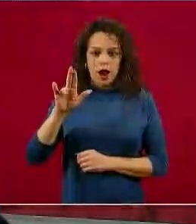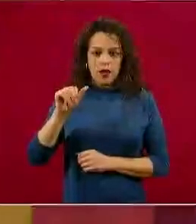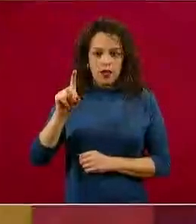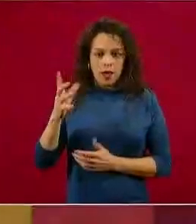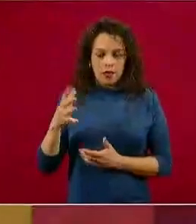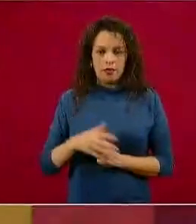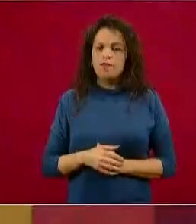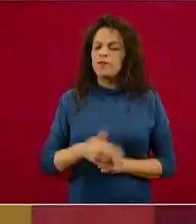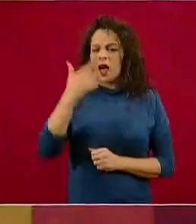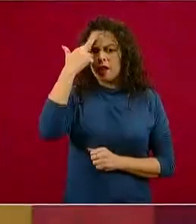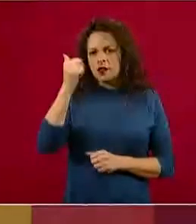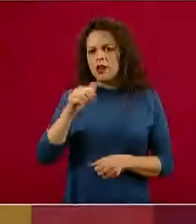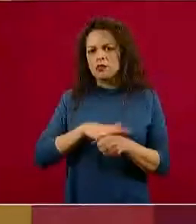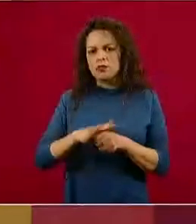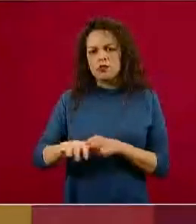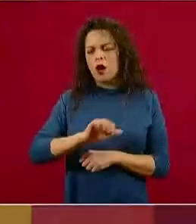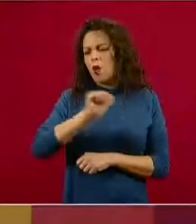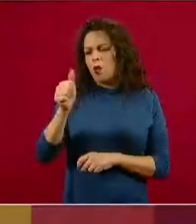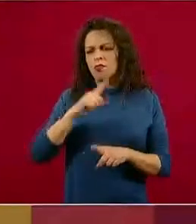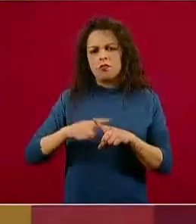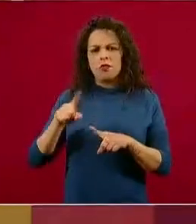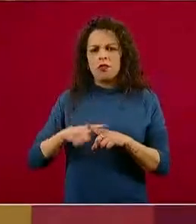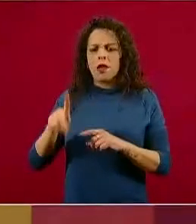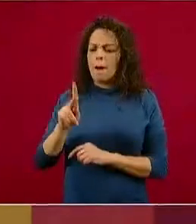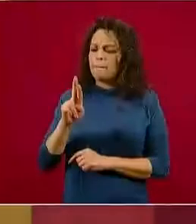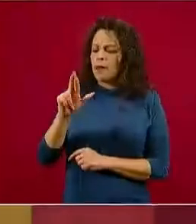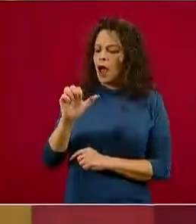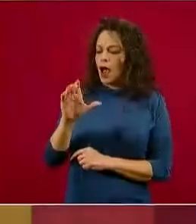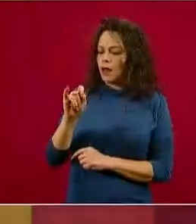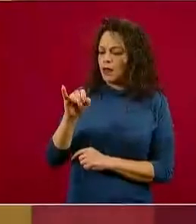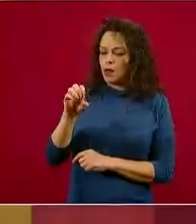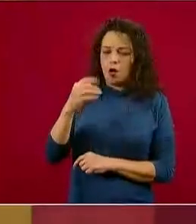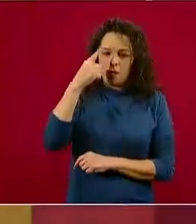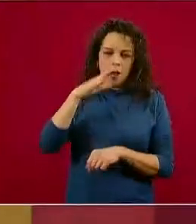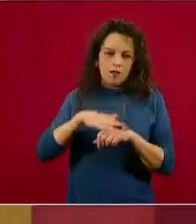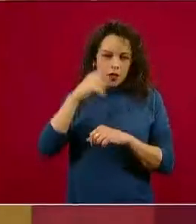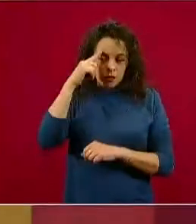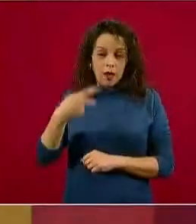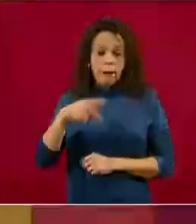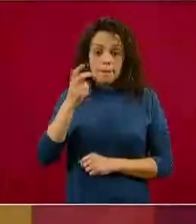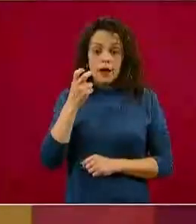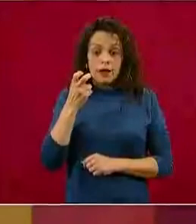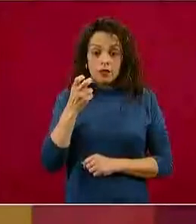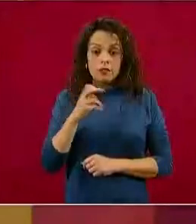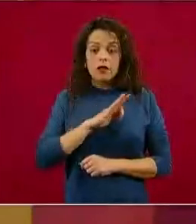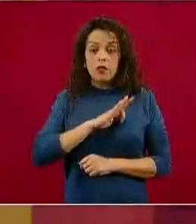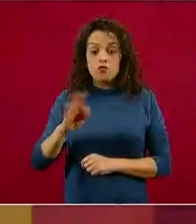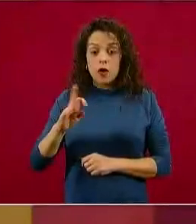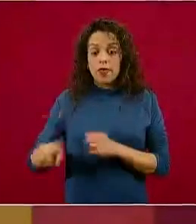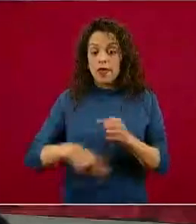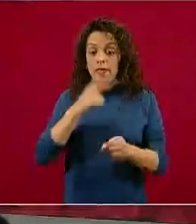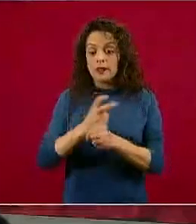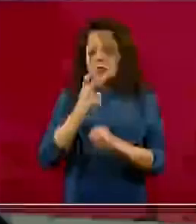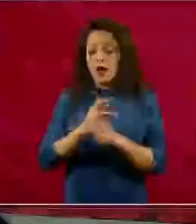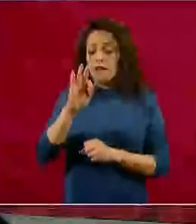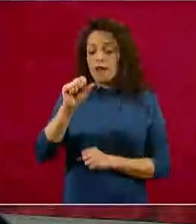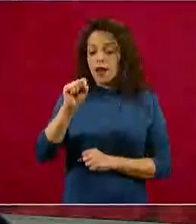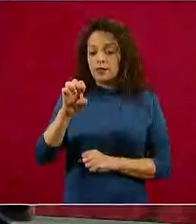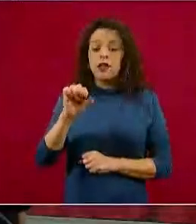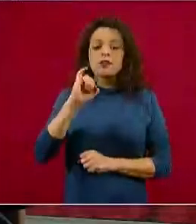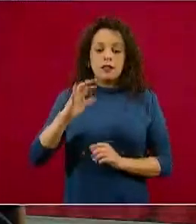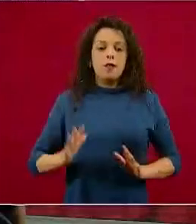práctico que de otra razón. Y en este momento evaluamos la posibilidad de participar en la segunda fase del ensayo